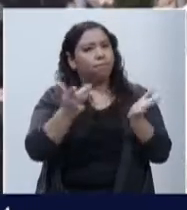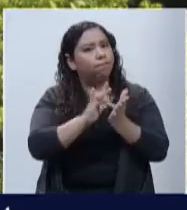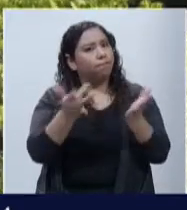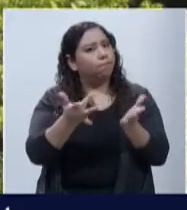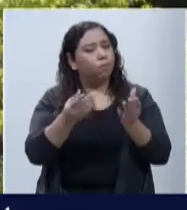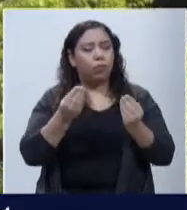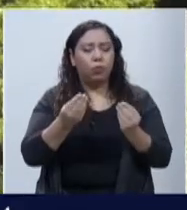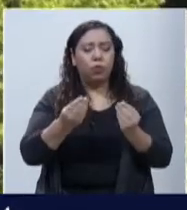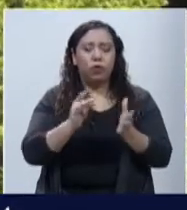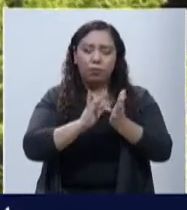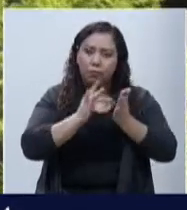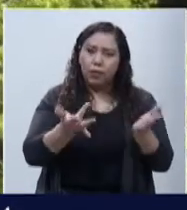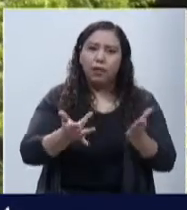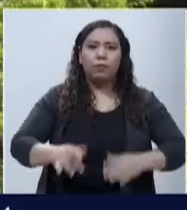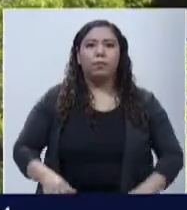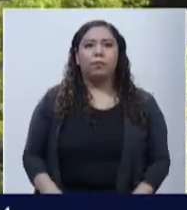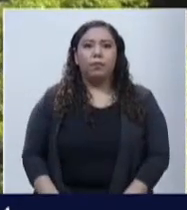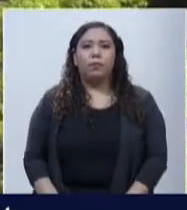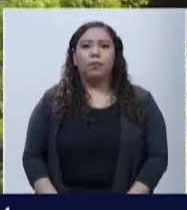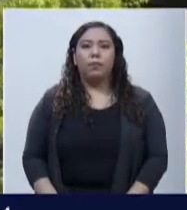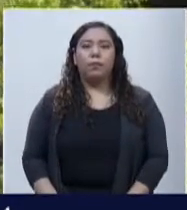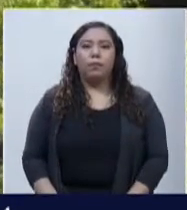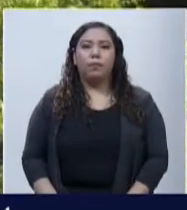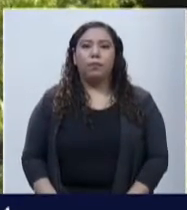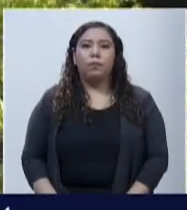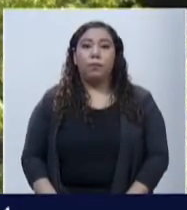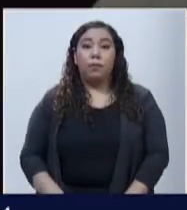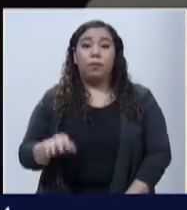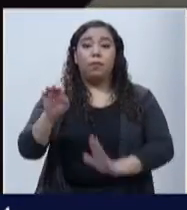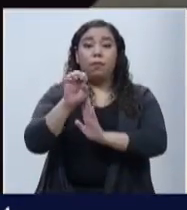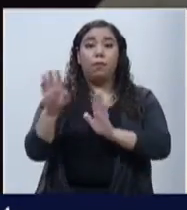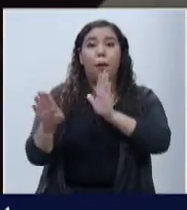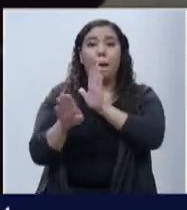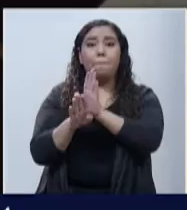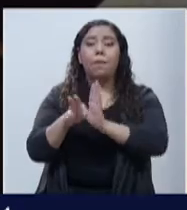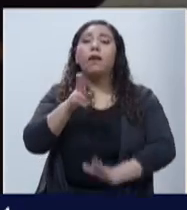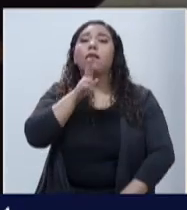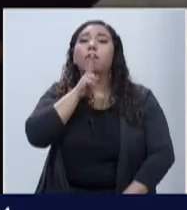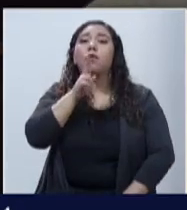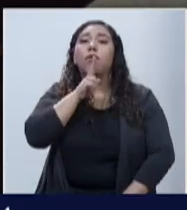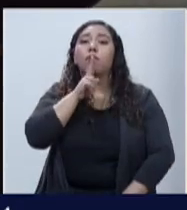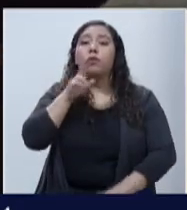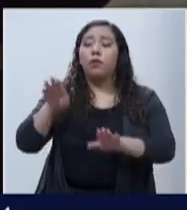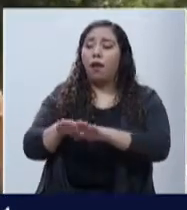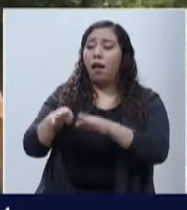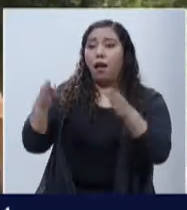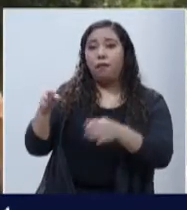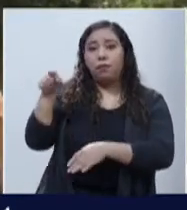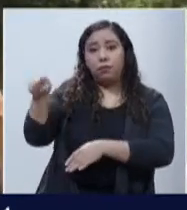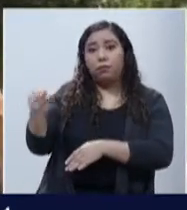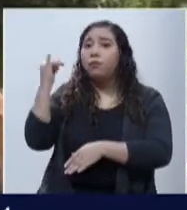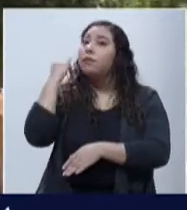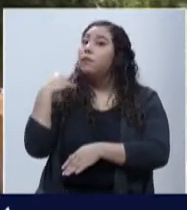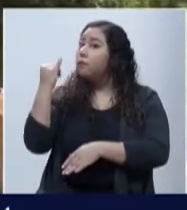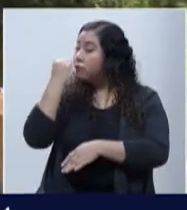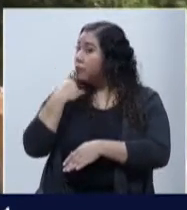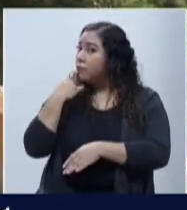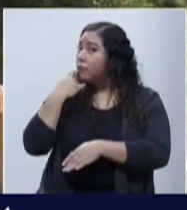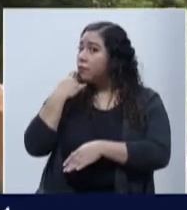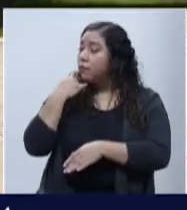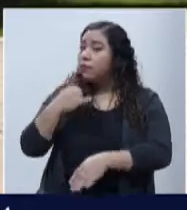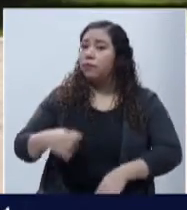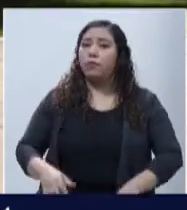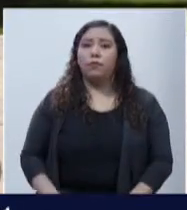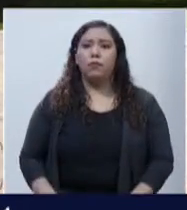por eso la inauguración de la embajada de honduras en israel traerá consigo una serie de beneficios que serán evidentes mediante la